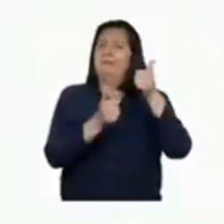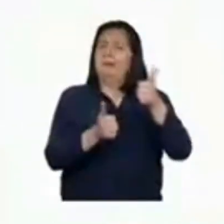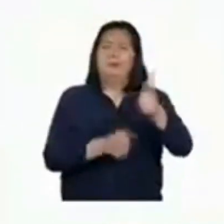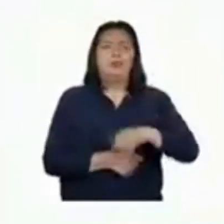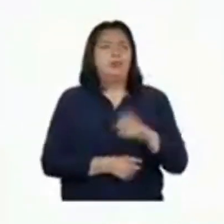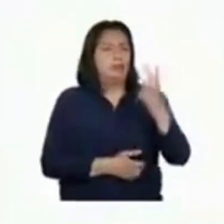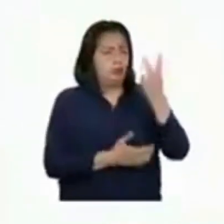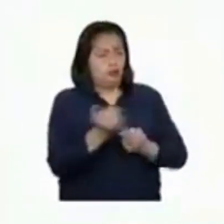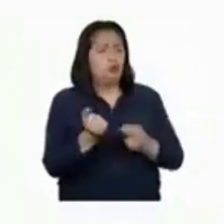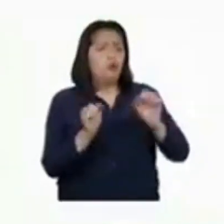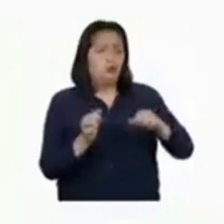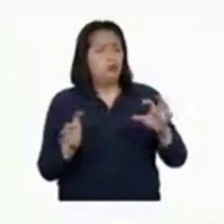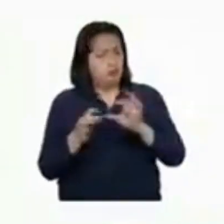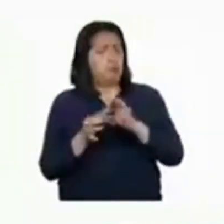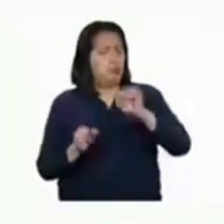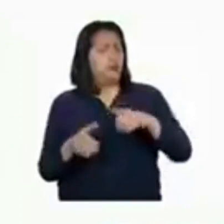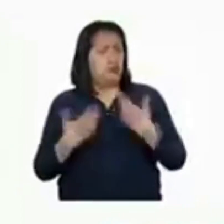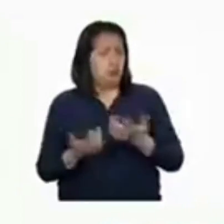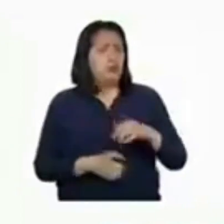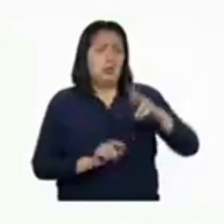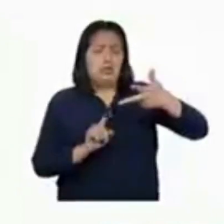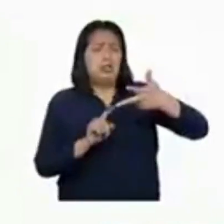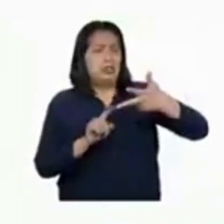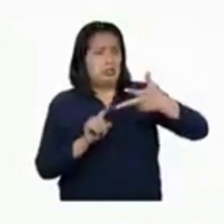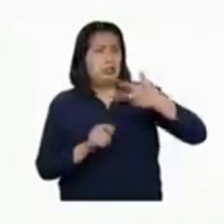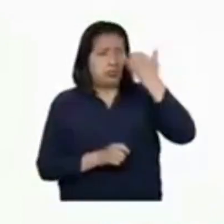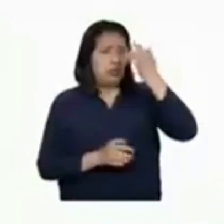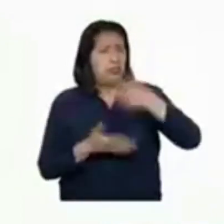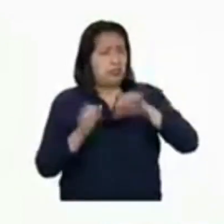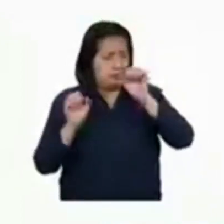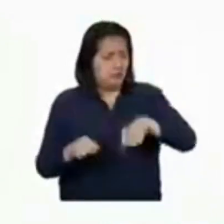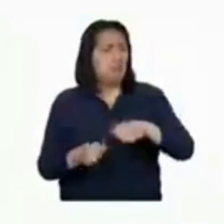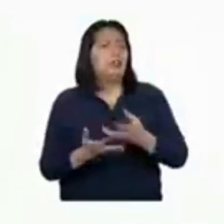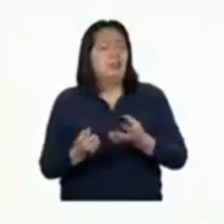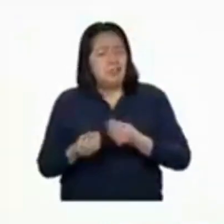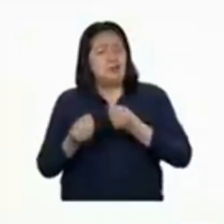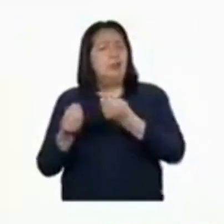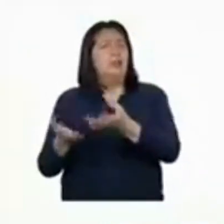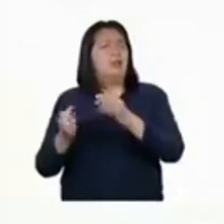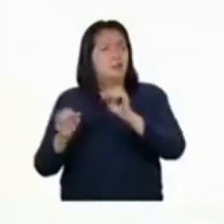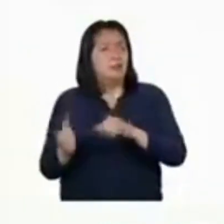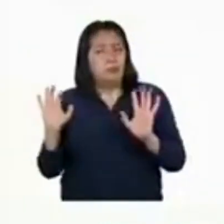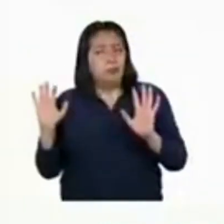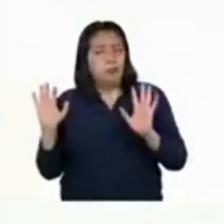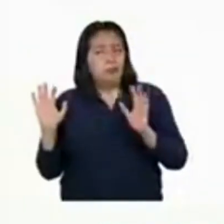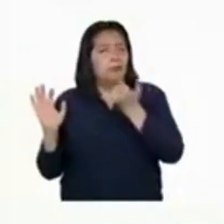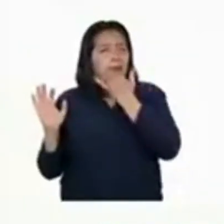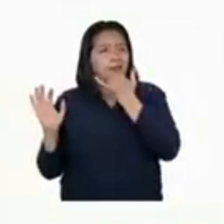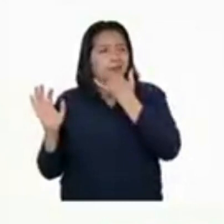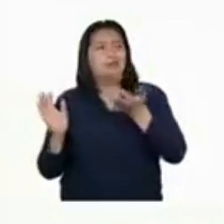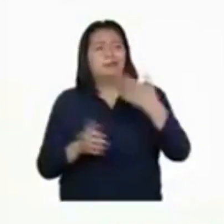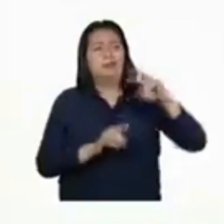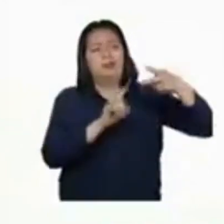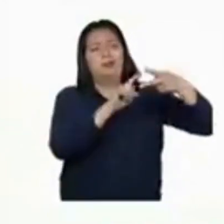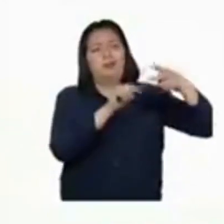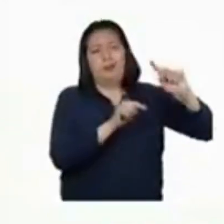Patricia. Ambos conectores funcionarían porque la tercera idea, en efecto, expresa algo que surge como consecuencia de